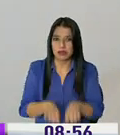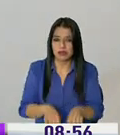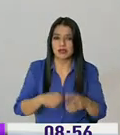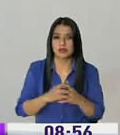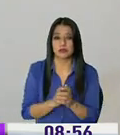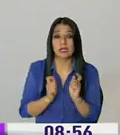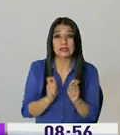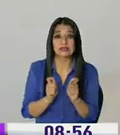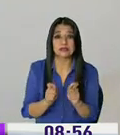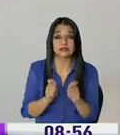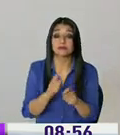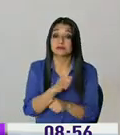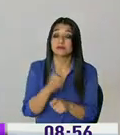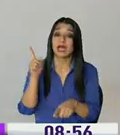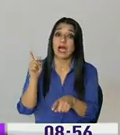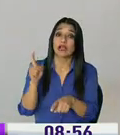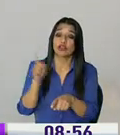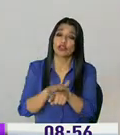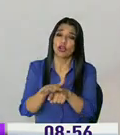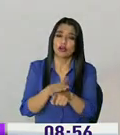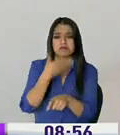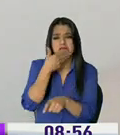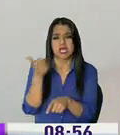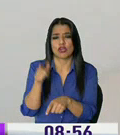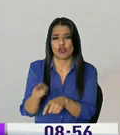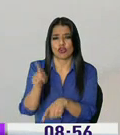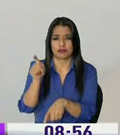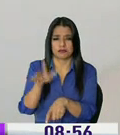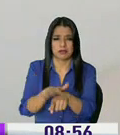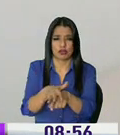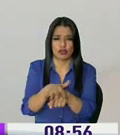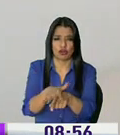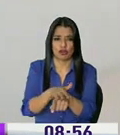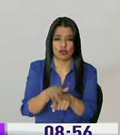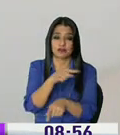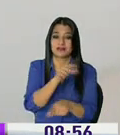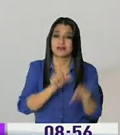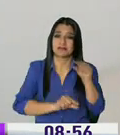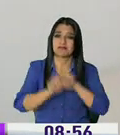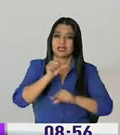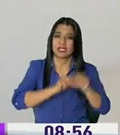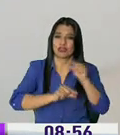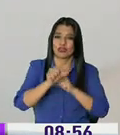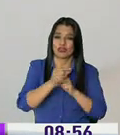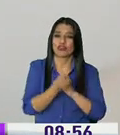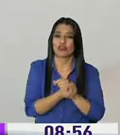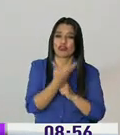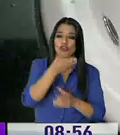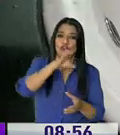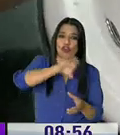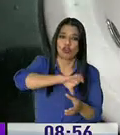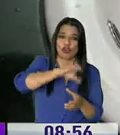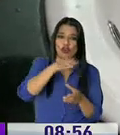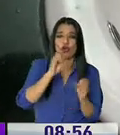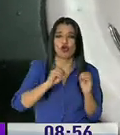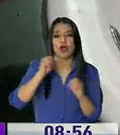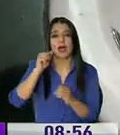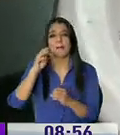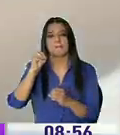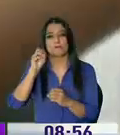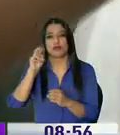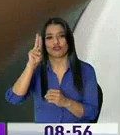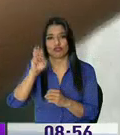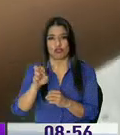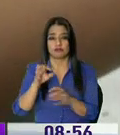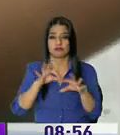una sustancia que es mucho mejor tolerada que todos estos otros desinfectantes de cloro o amonio cuaternario. Recuerde, el